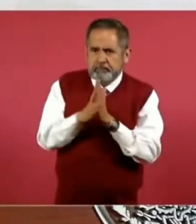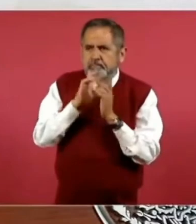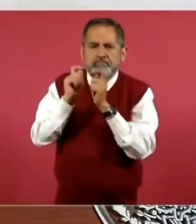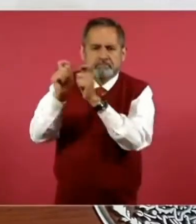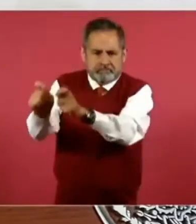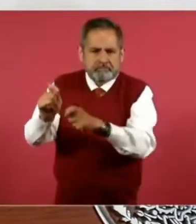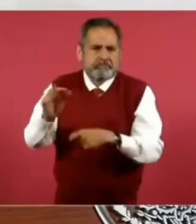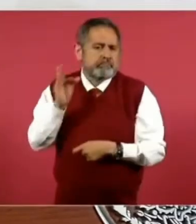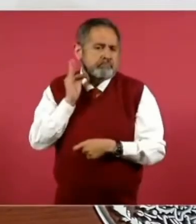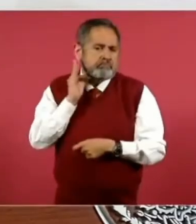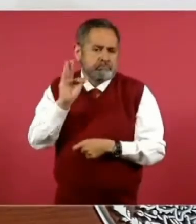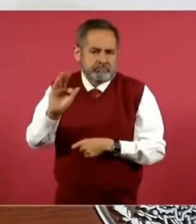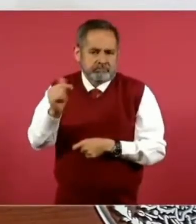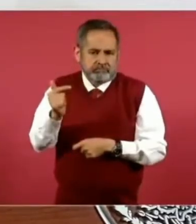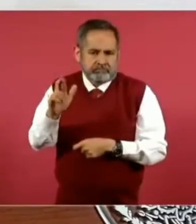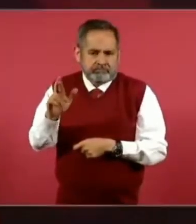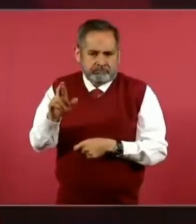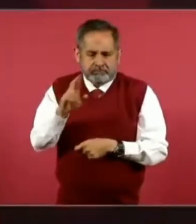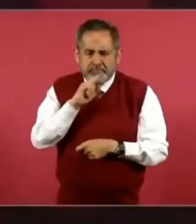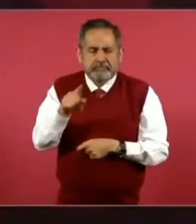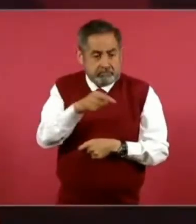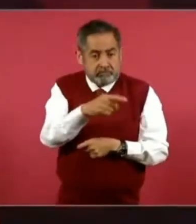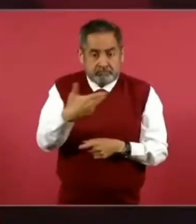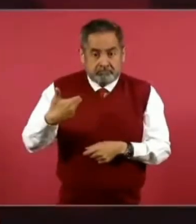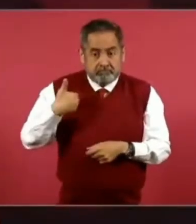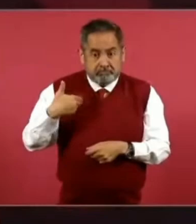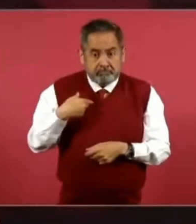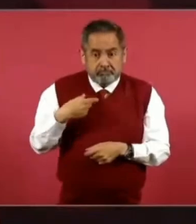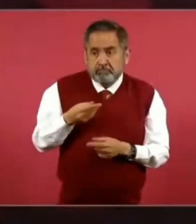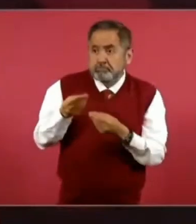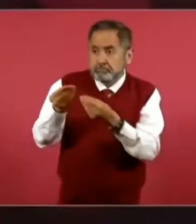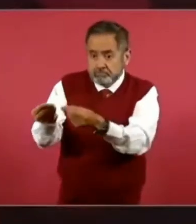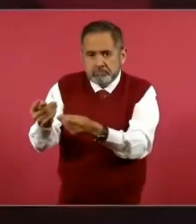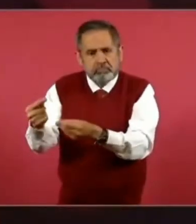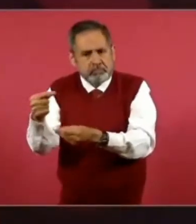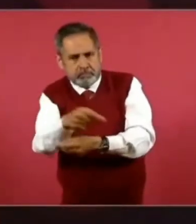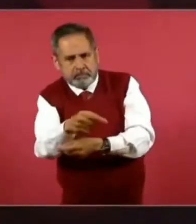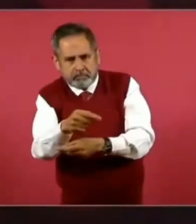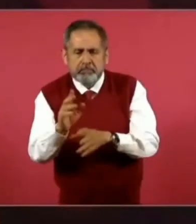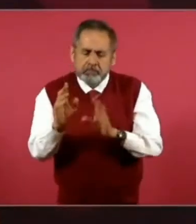Él pidió que se atrajera el caso